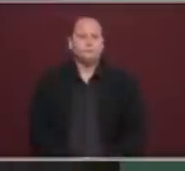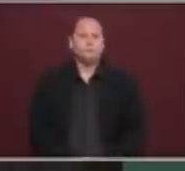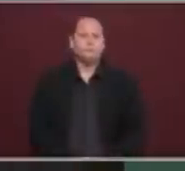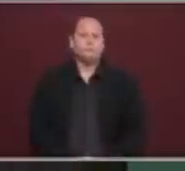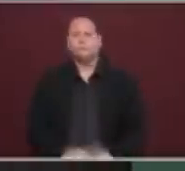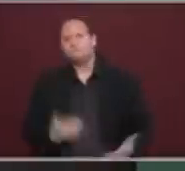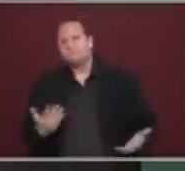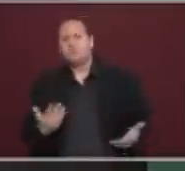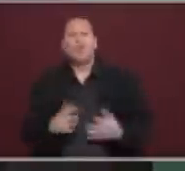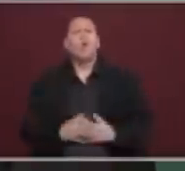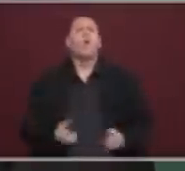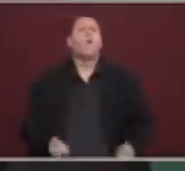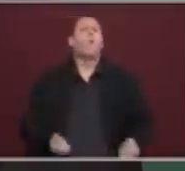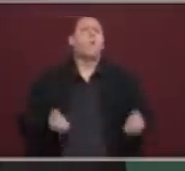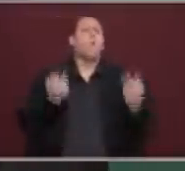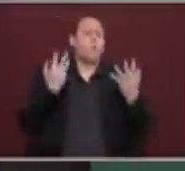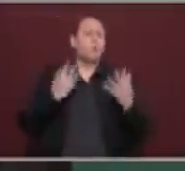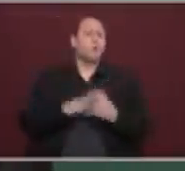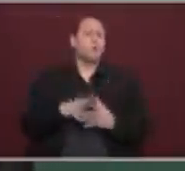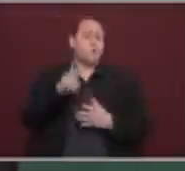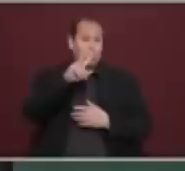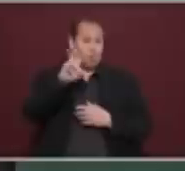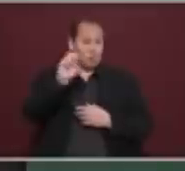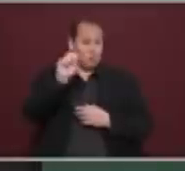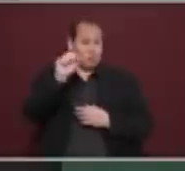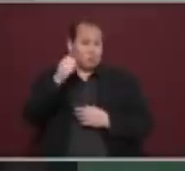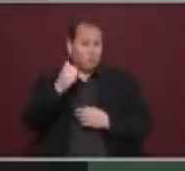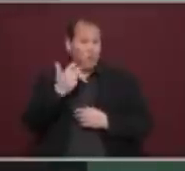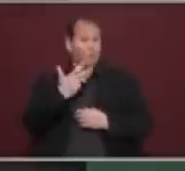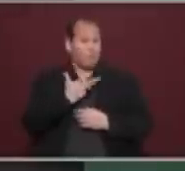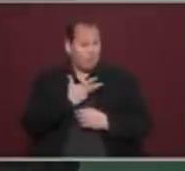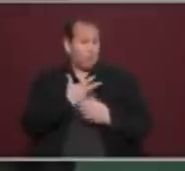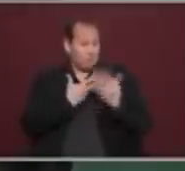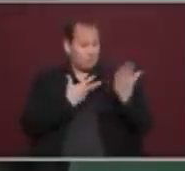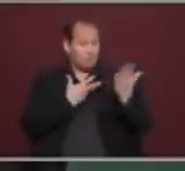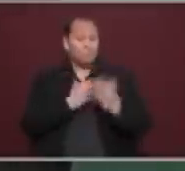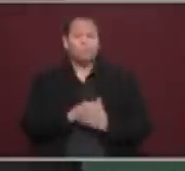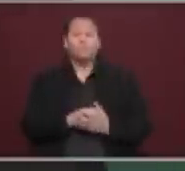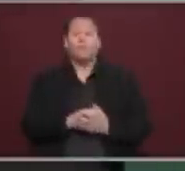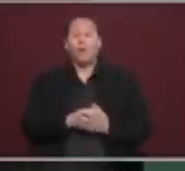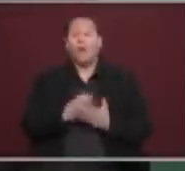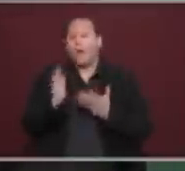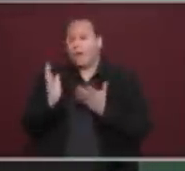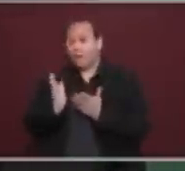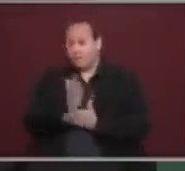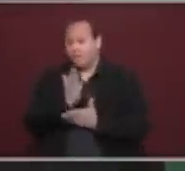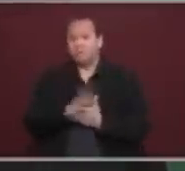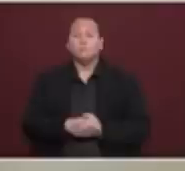en 266 coordinaciones territoriales va a